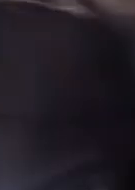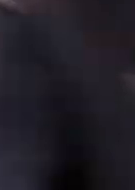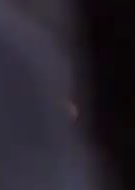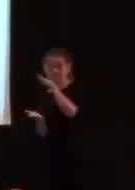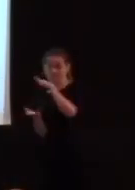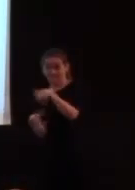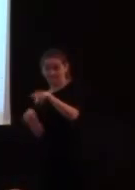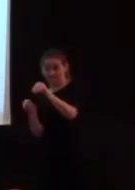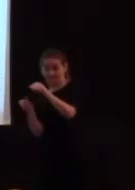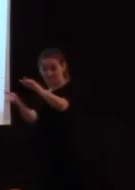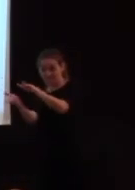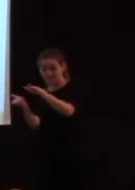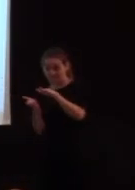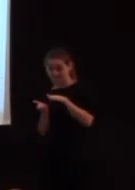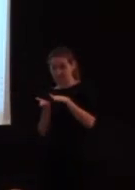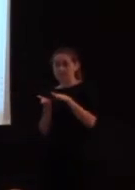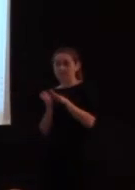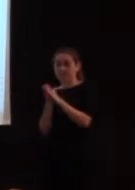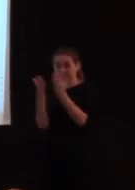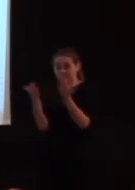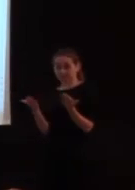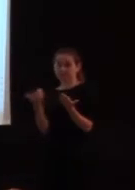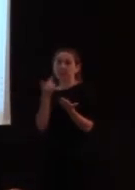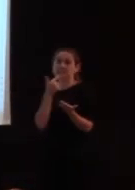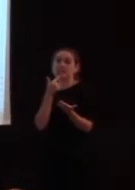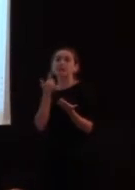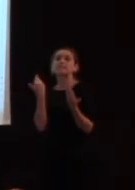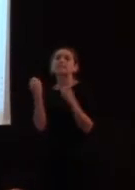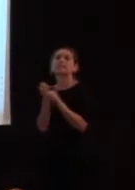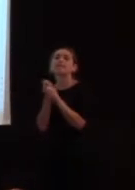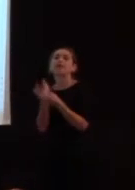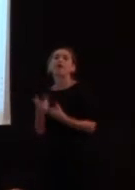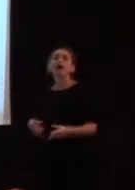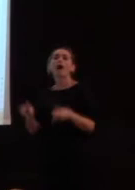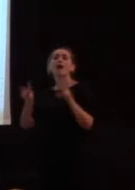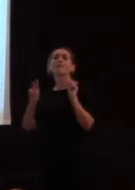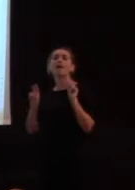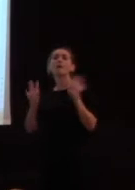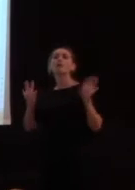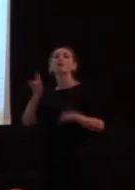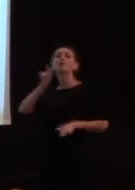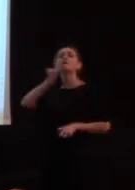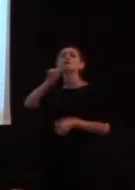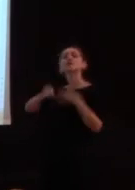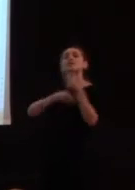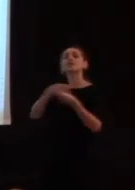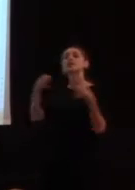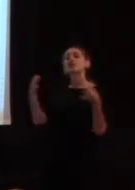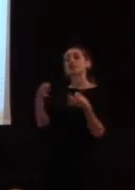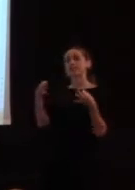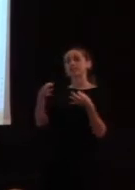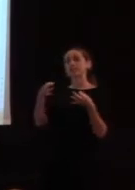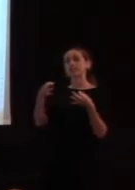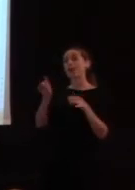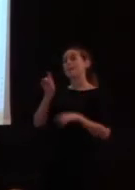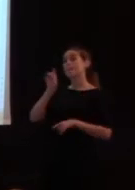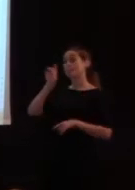Cuando acabaron los dosieres, figuraba que el trabajo había acabado. Sin embargo, los profesores hicieron lo siguiente.